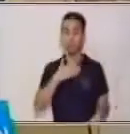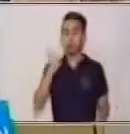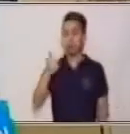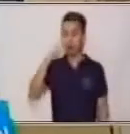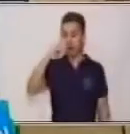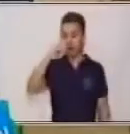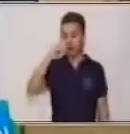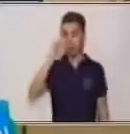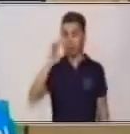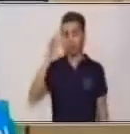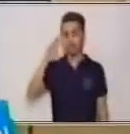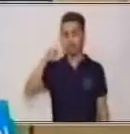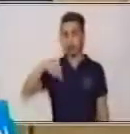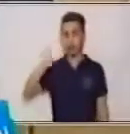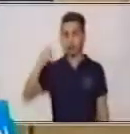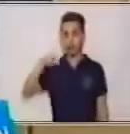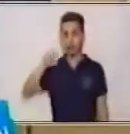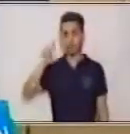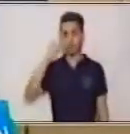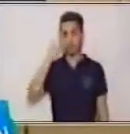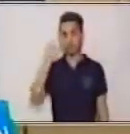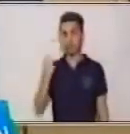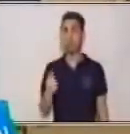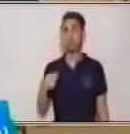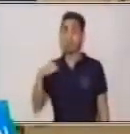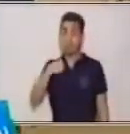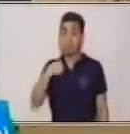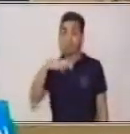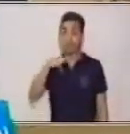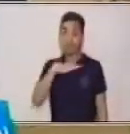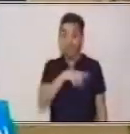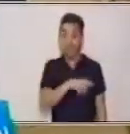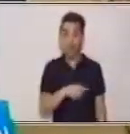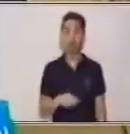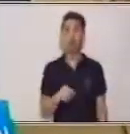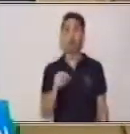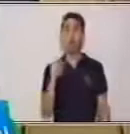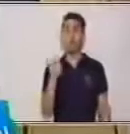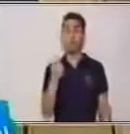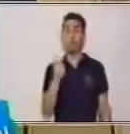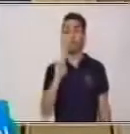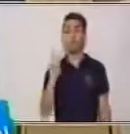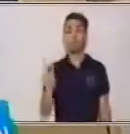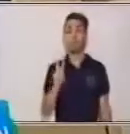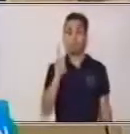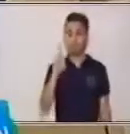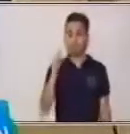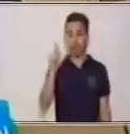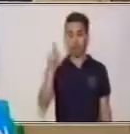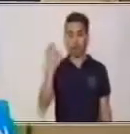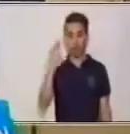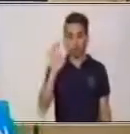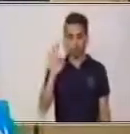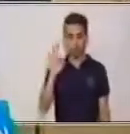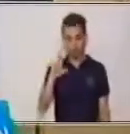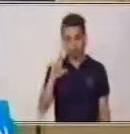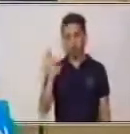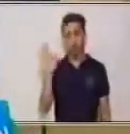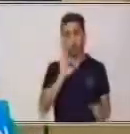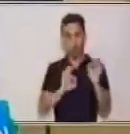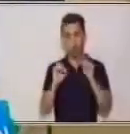negativo dentro del proceso que vamos a desarrollar, los signos se van a alternar